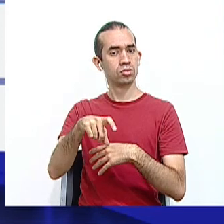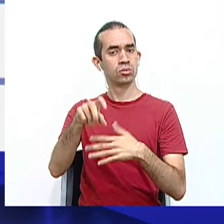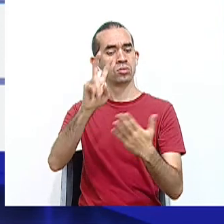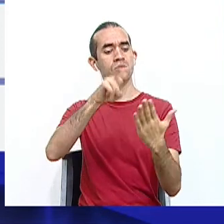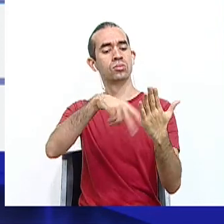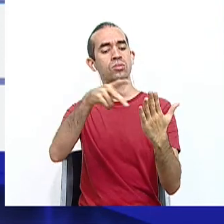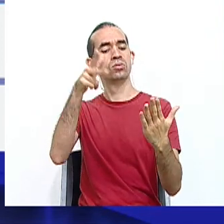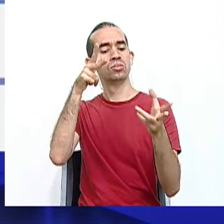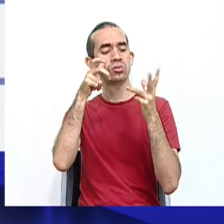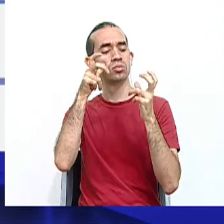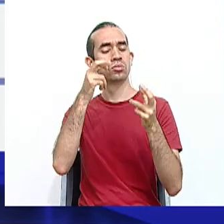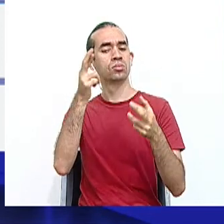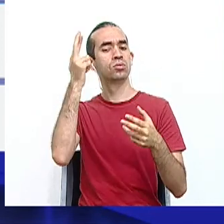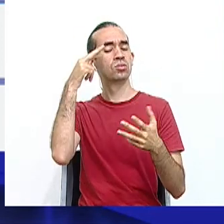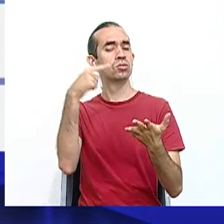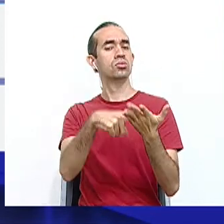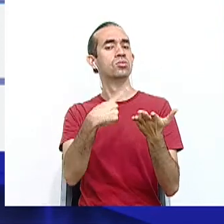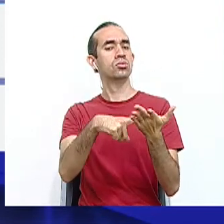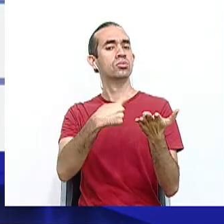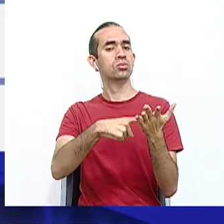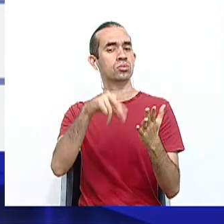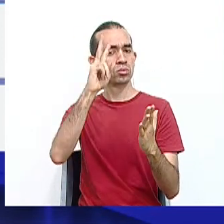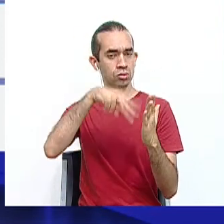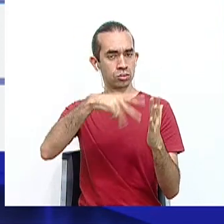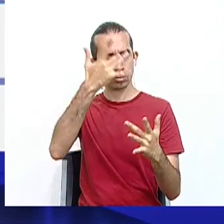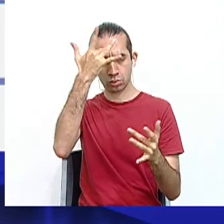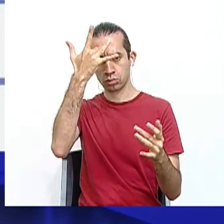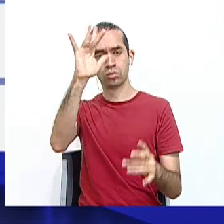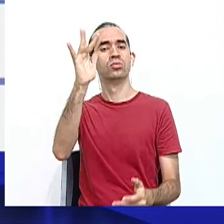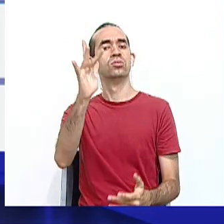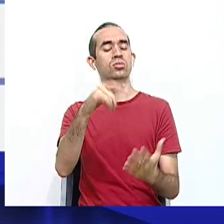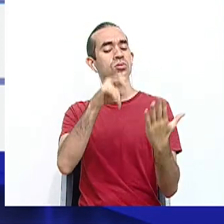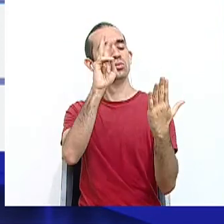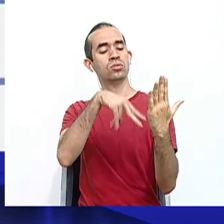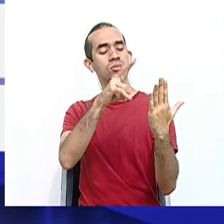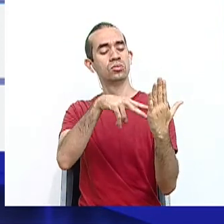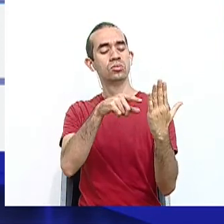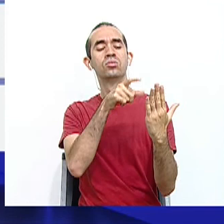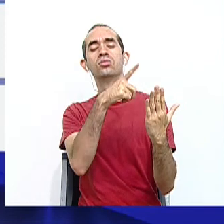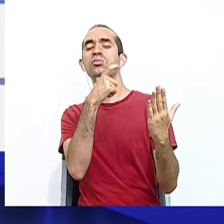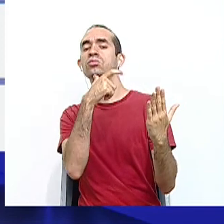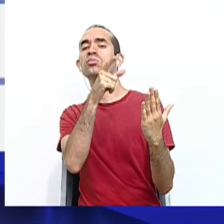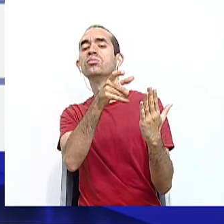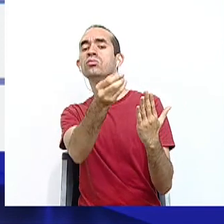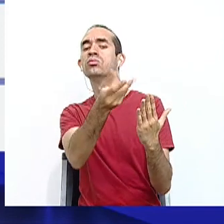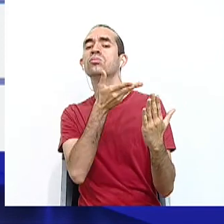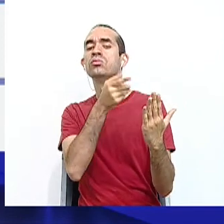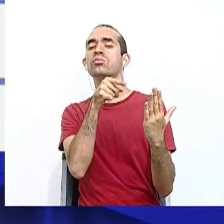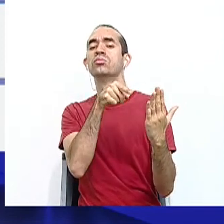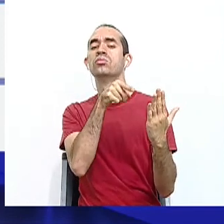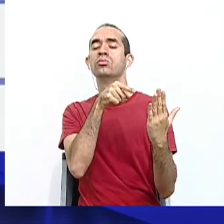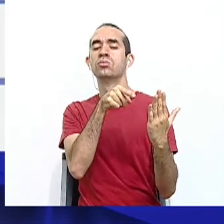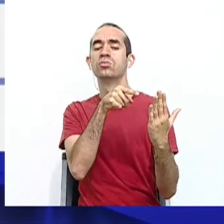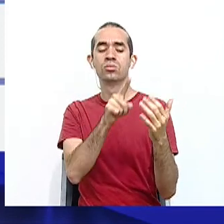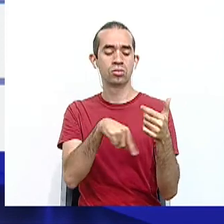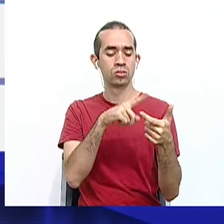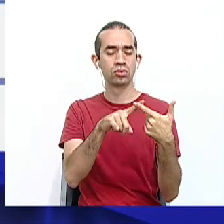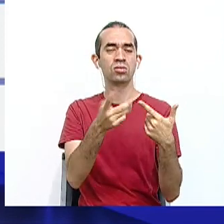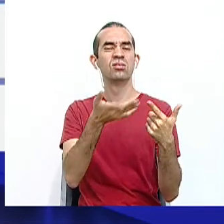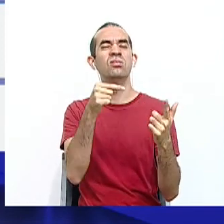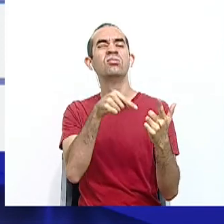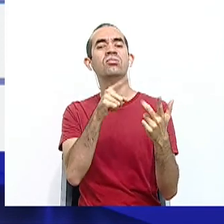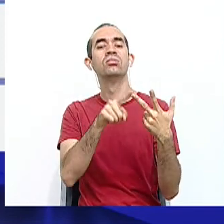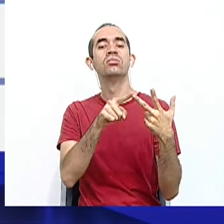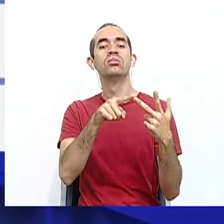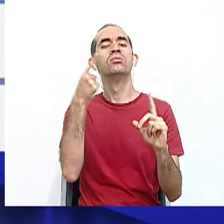lectores reflexivos, críticos, leer con inteligencia, saber quién envía la información, qué envía y